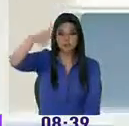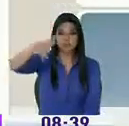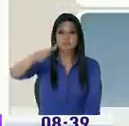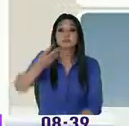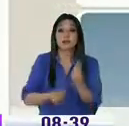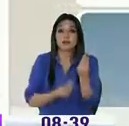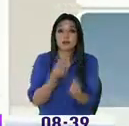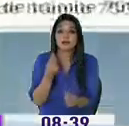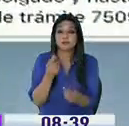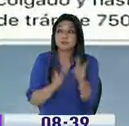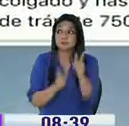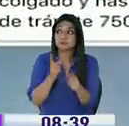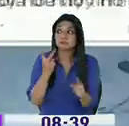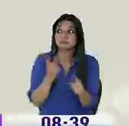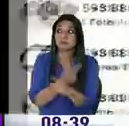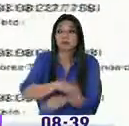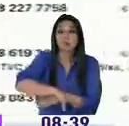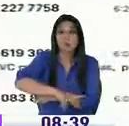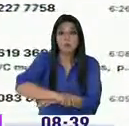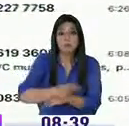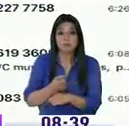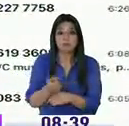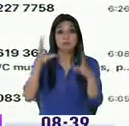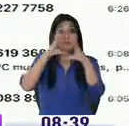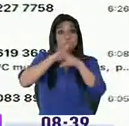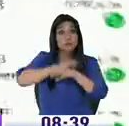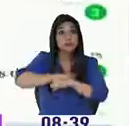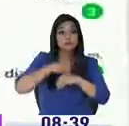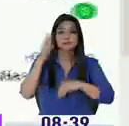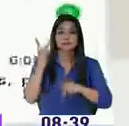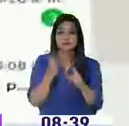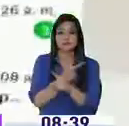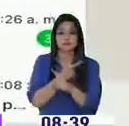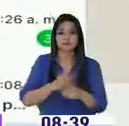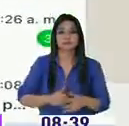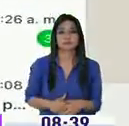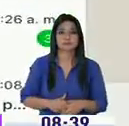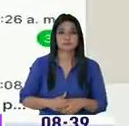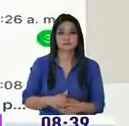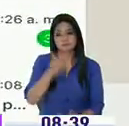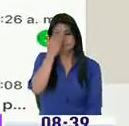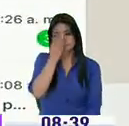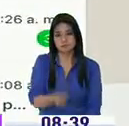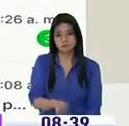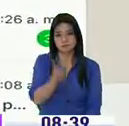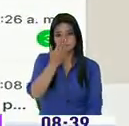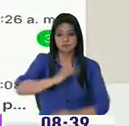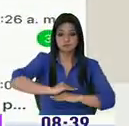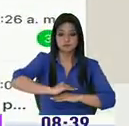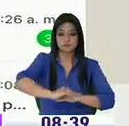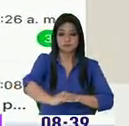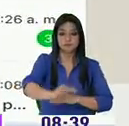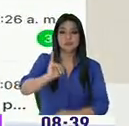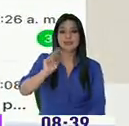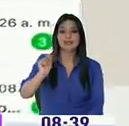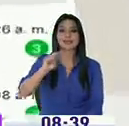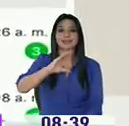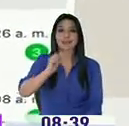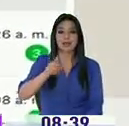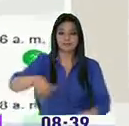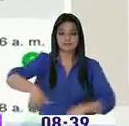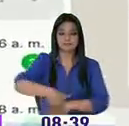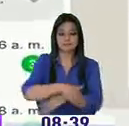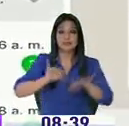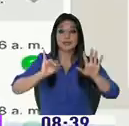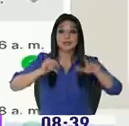postes, los pisos hacen de las suyas, las zonas en la noche se vuelven muy, pero muy oscura. Buenos días, pavimentaron la avenida El Inca y 6 de diciembre,